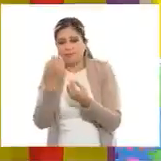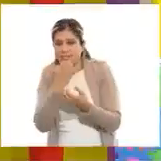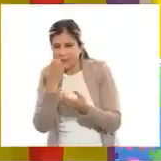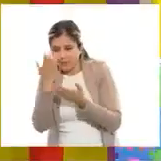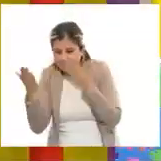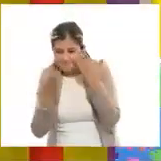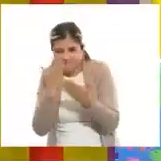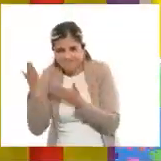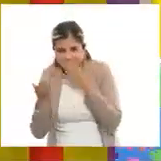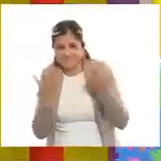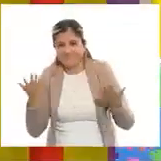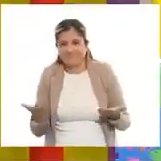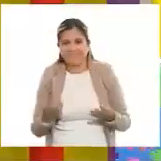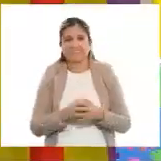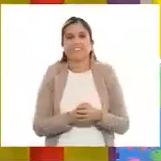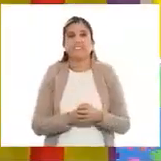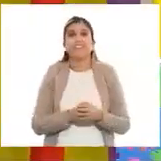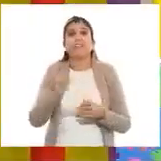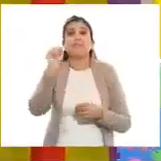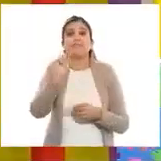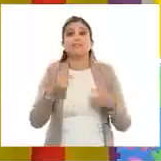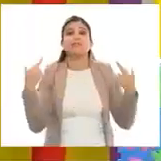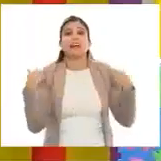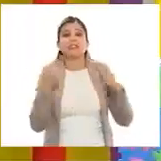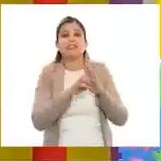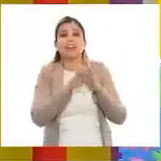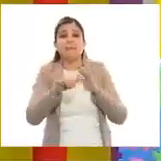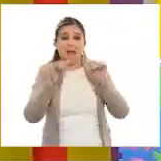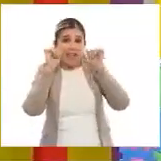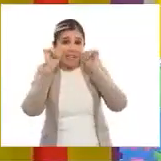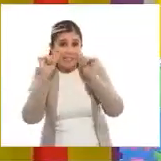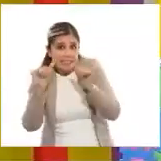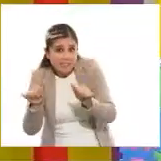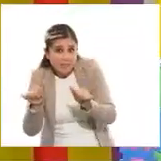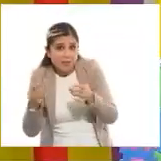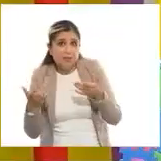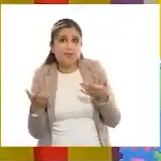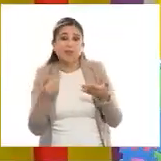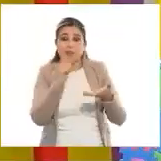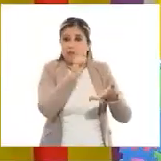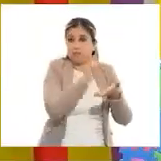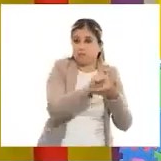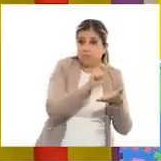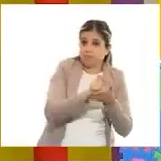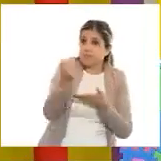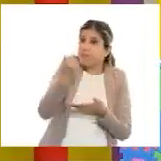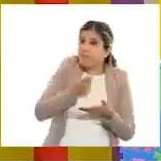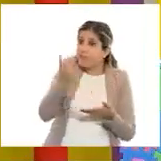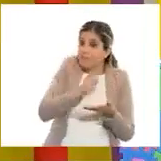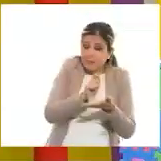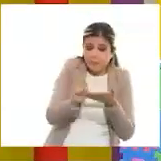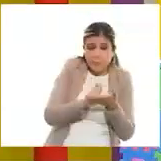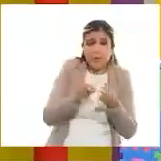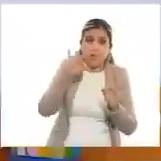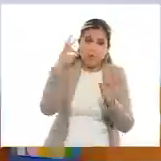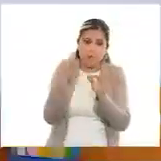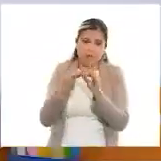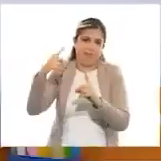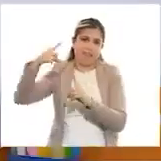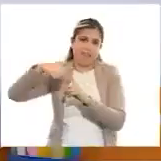razón. Exactamente. Y también, maestra, por ejemplo, prestar atención, apuntar lo que se nos diga y cumplir los retos.